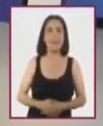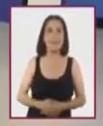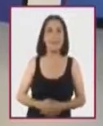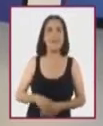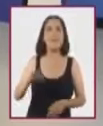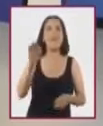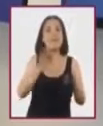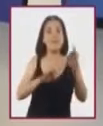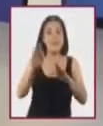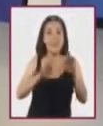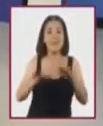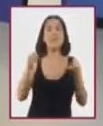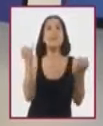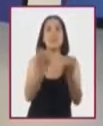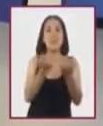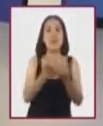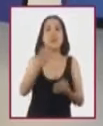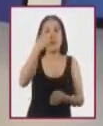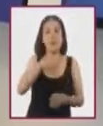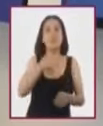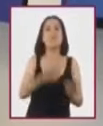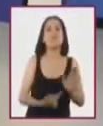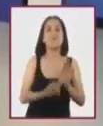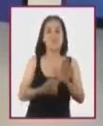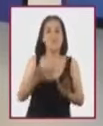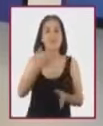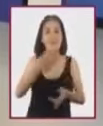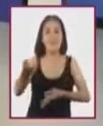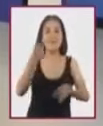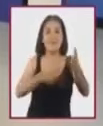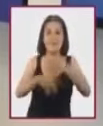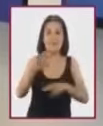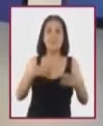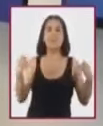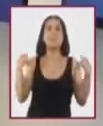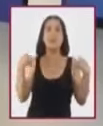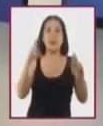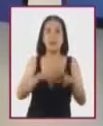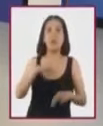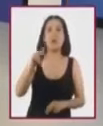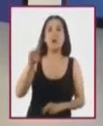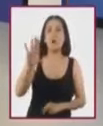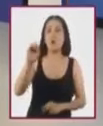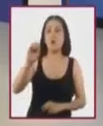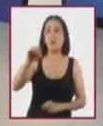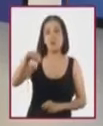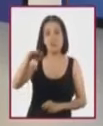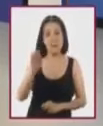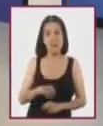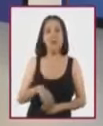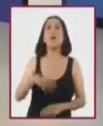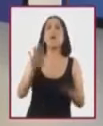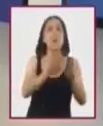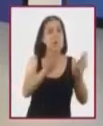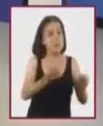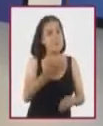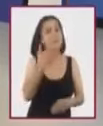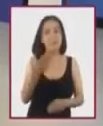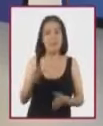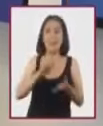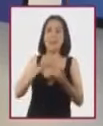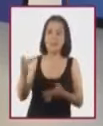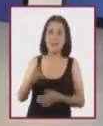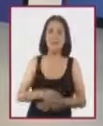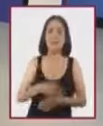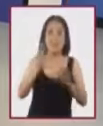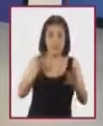Física. También le doy la bienvenida y agradezco la colaboración del profesor Cosme Antonio. Maestro, ¿cómo está? Muy bien, gracias. ¿Le parece